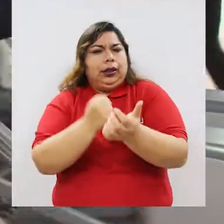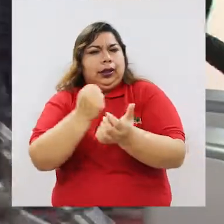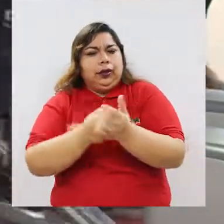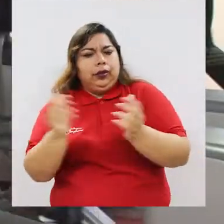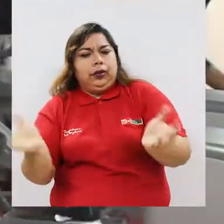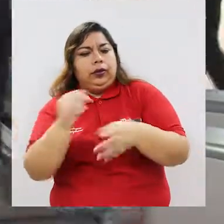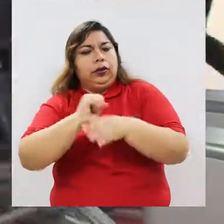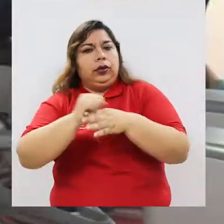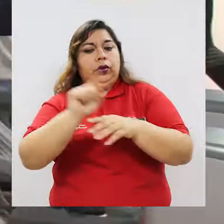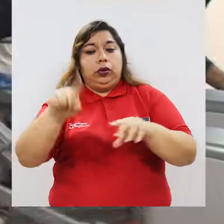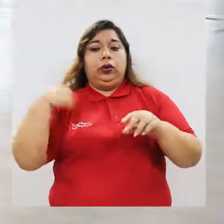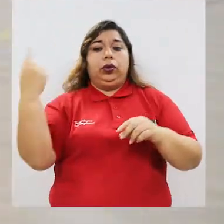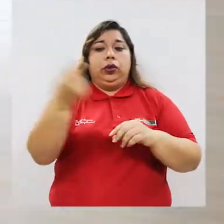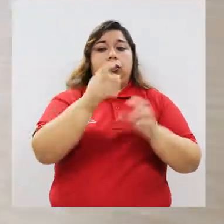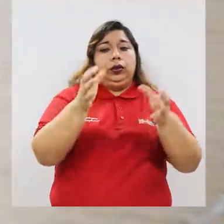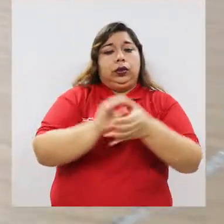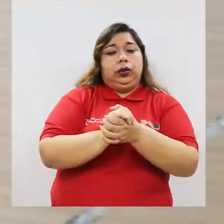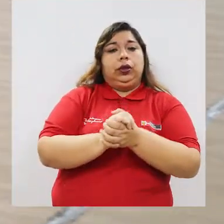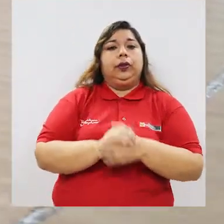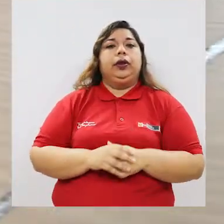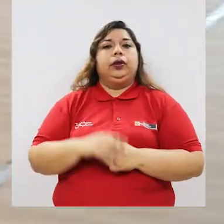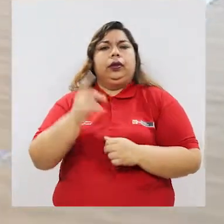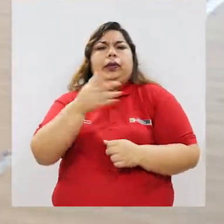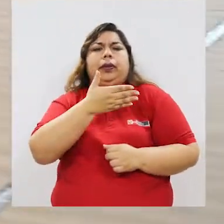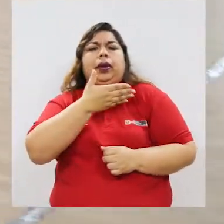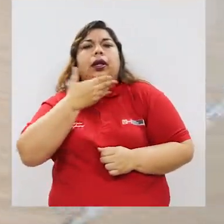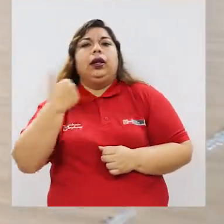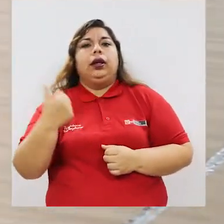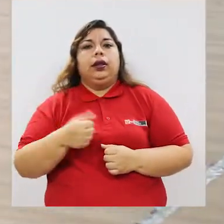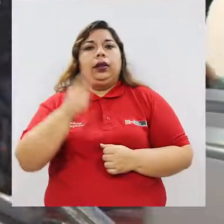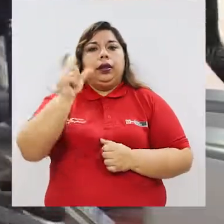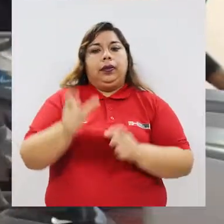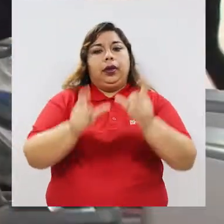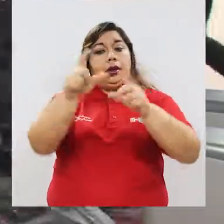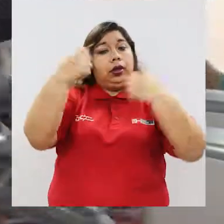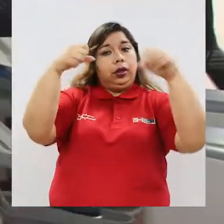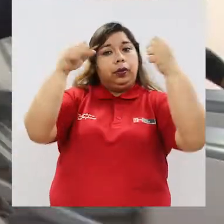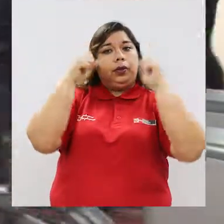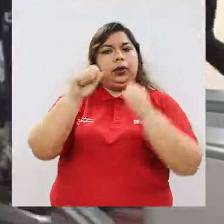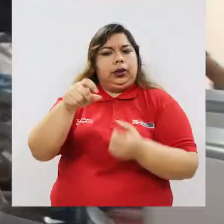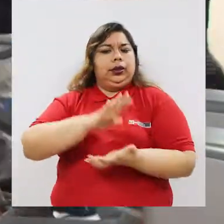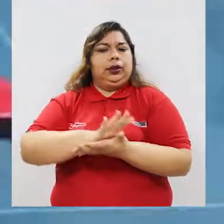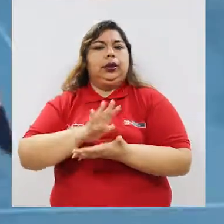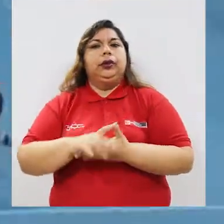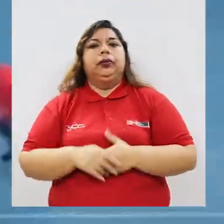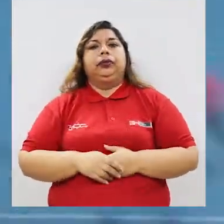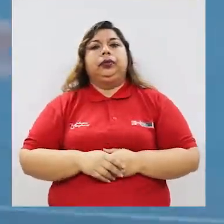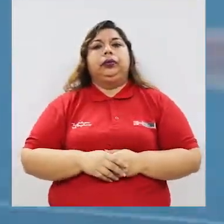duro, compañeros, para que también gocen del deporte sano.